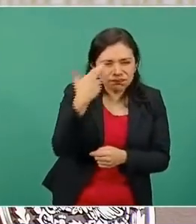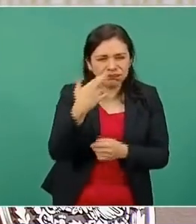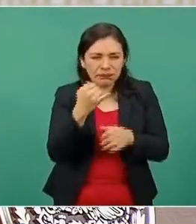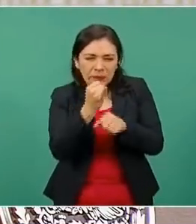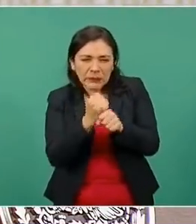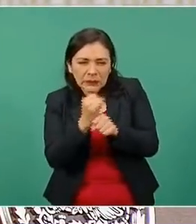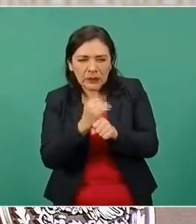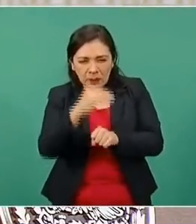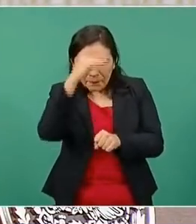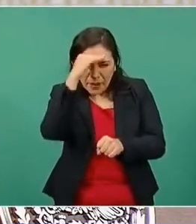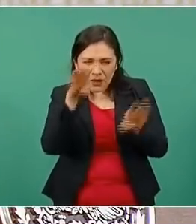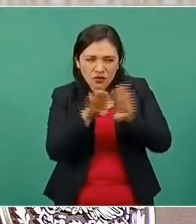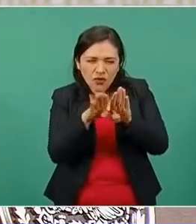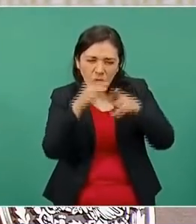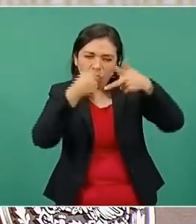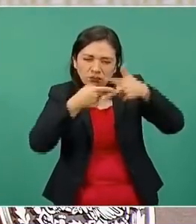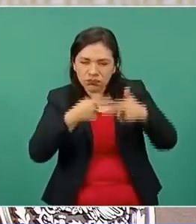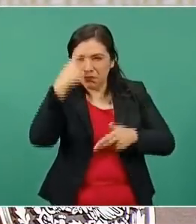o estas